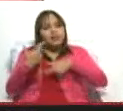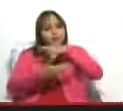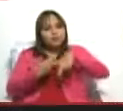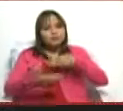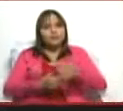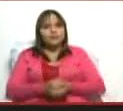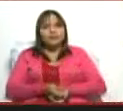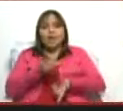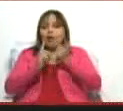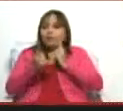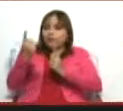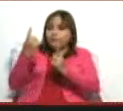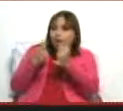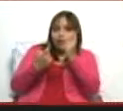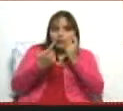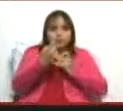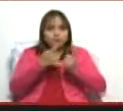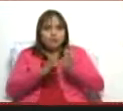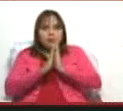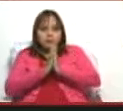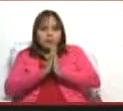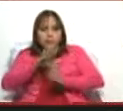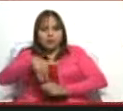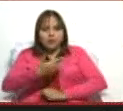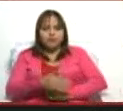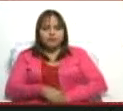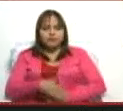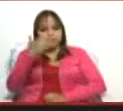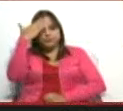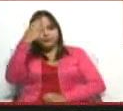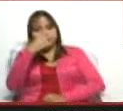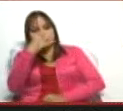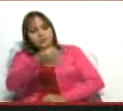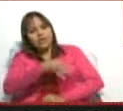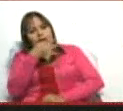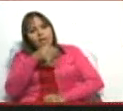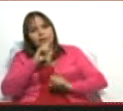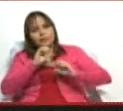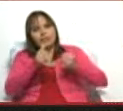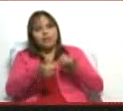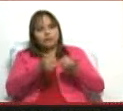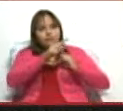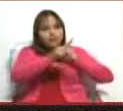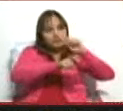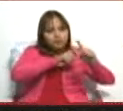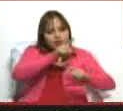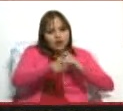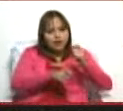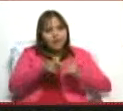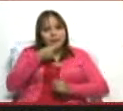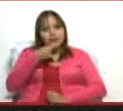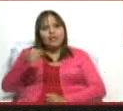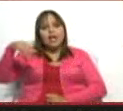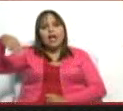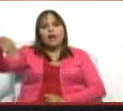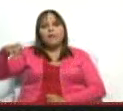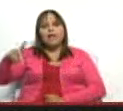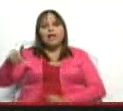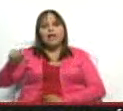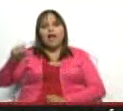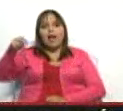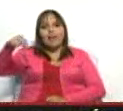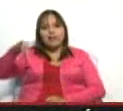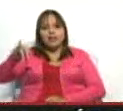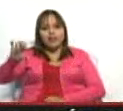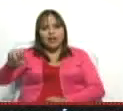Bueno, si hay alguna pregunta, con mucho gusto. Saludos, buenas tardes. Iniciamos el ciclo de preguntas con Melanie Castillo por Venezolana de